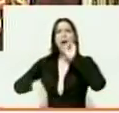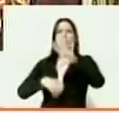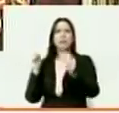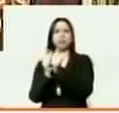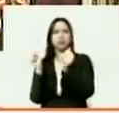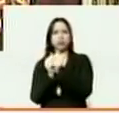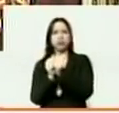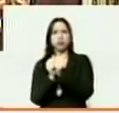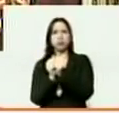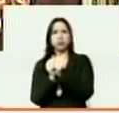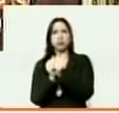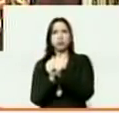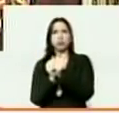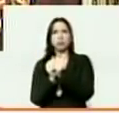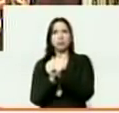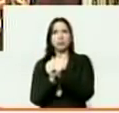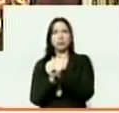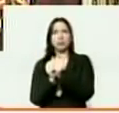Un tirapiedra